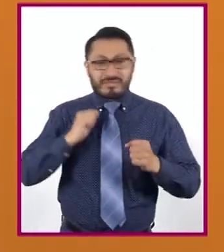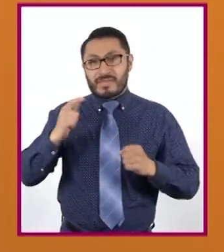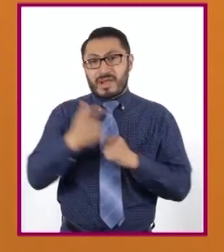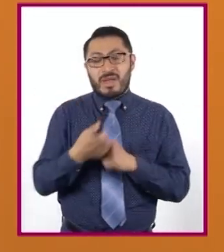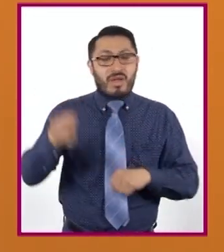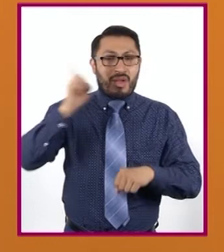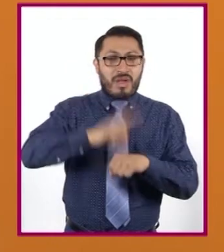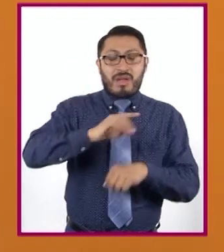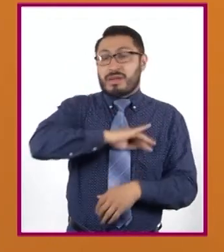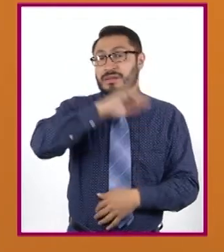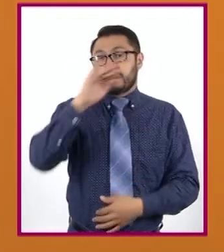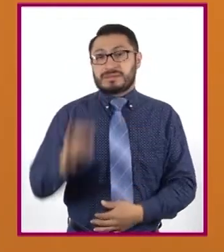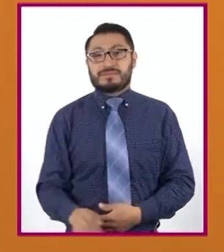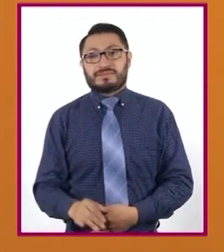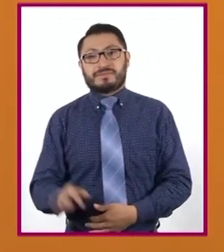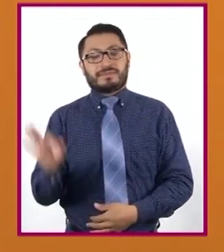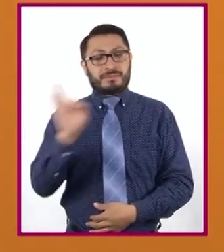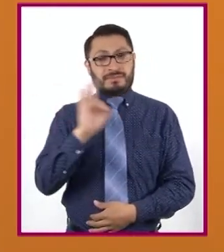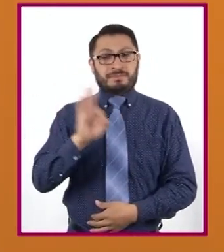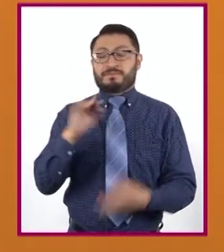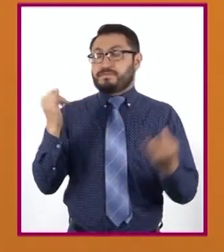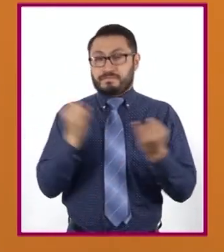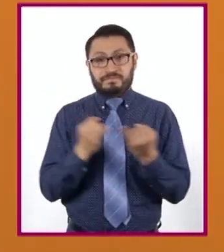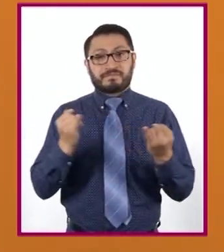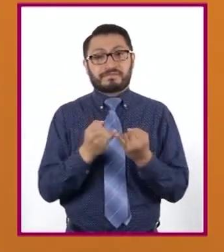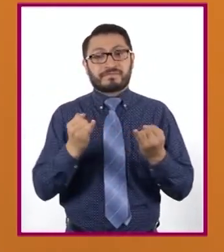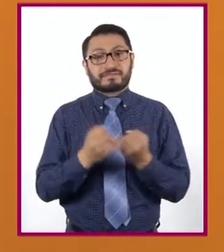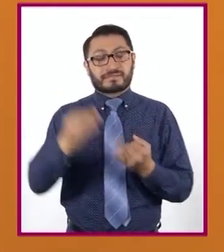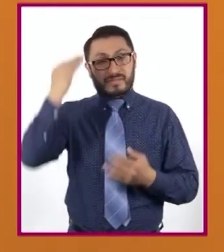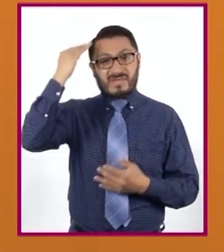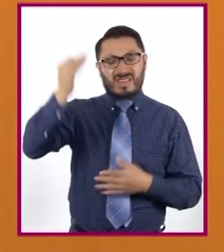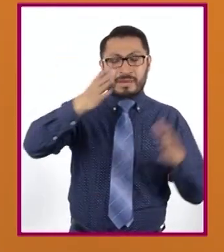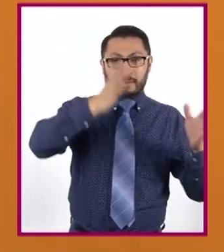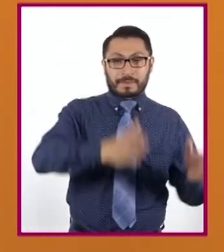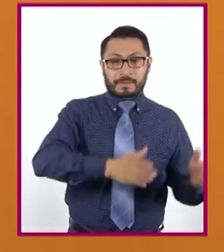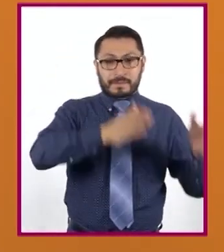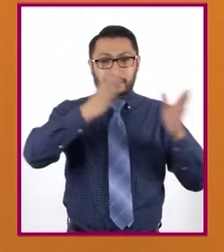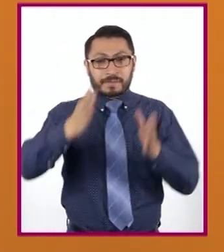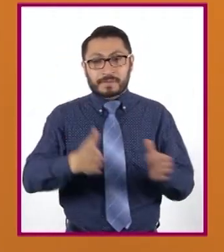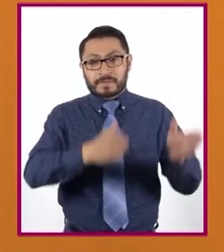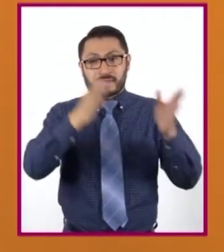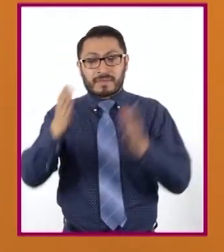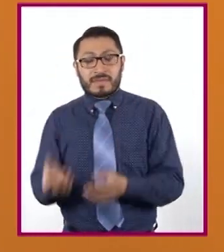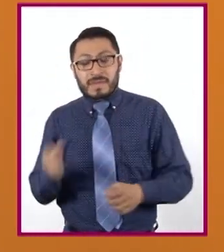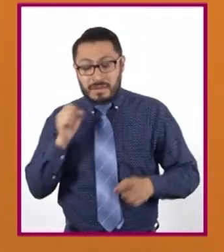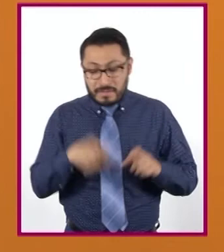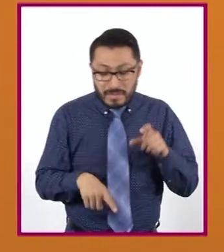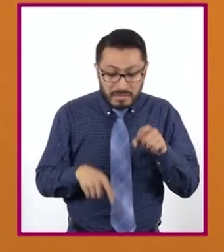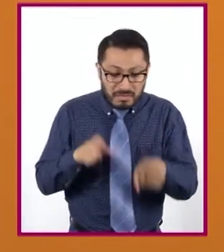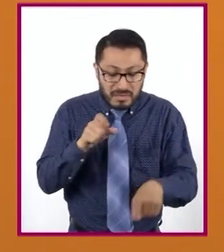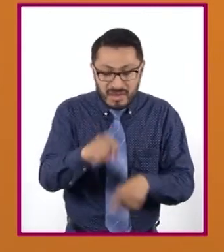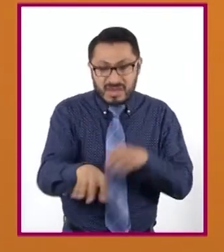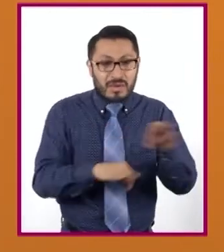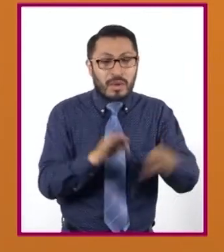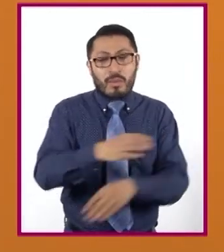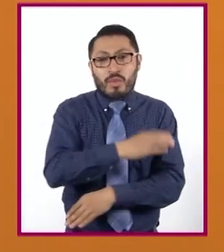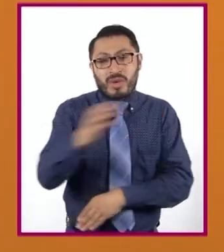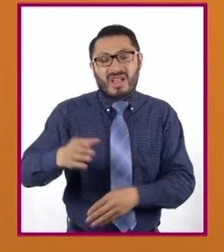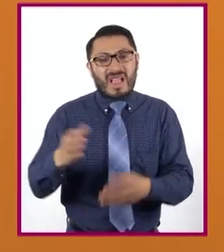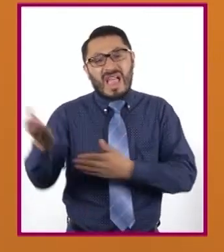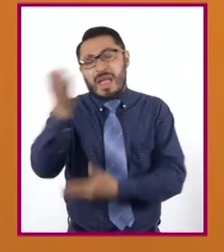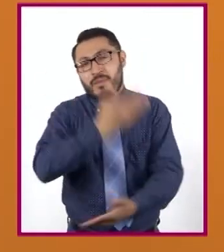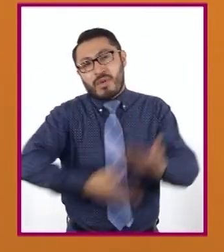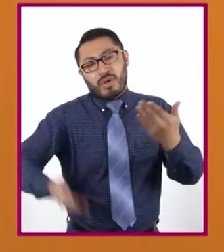días de muerto, si además cada determinado tiempo se hacen ritos para la siembra, convivencias religiosas